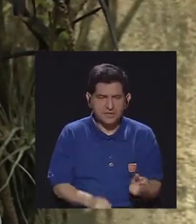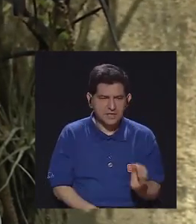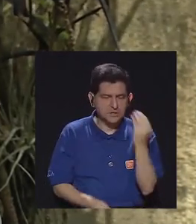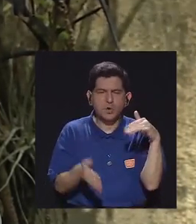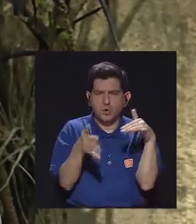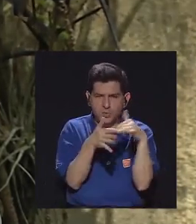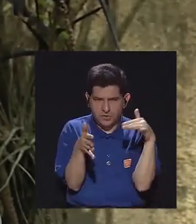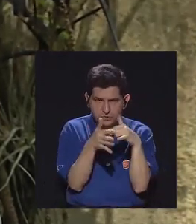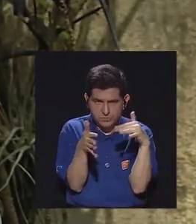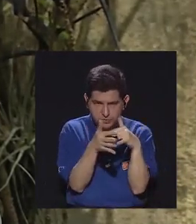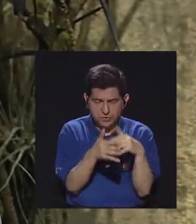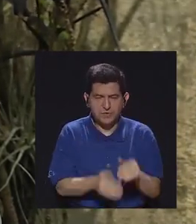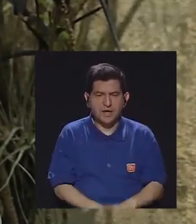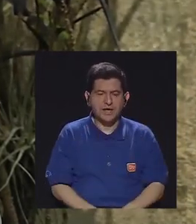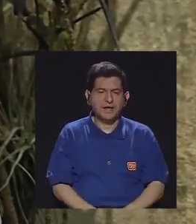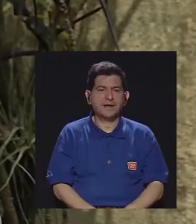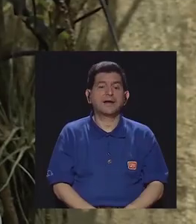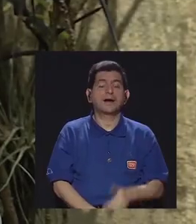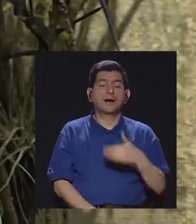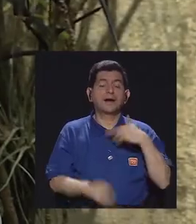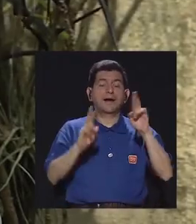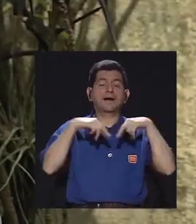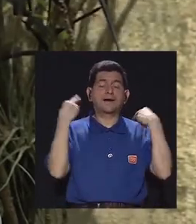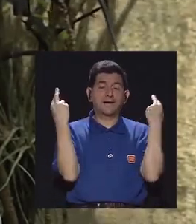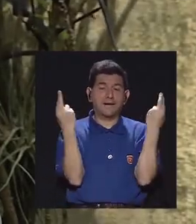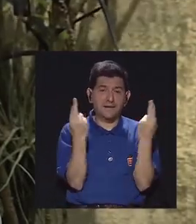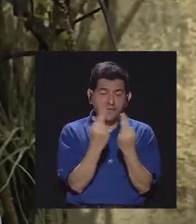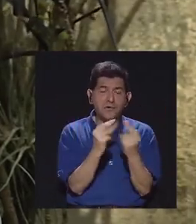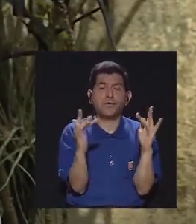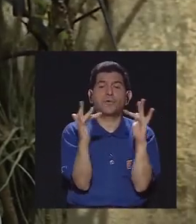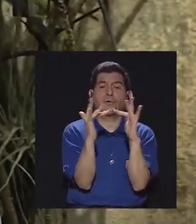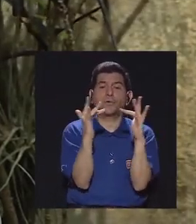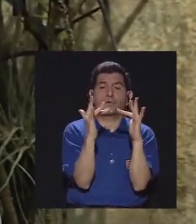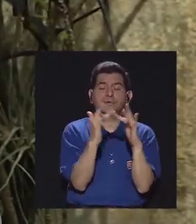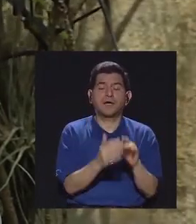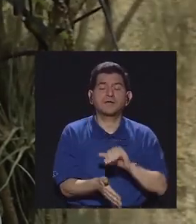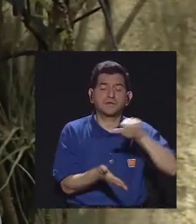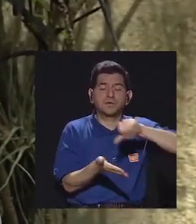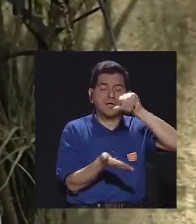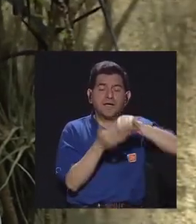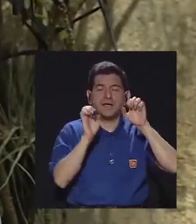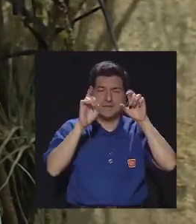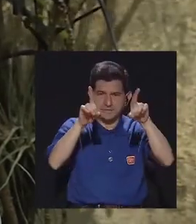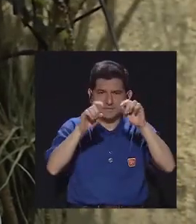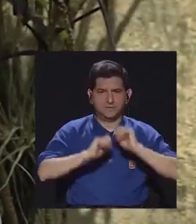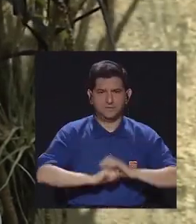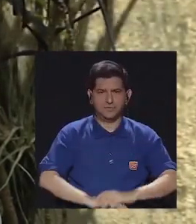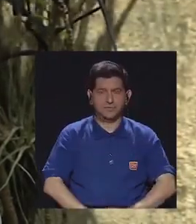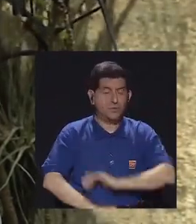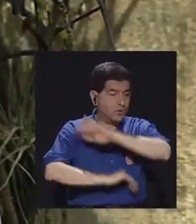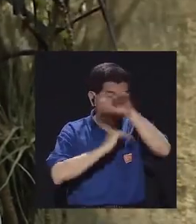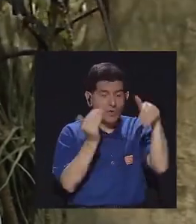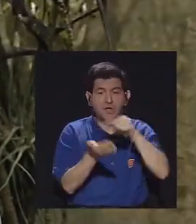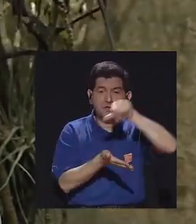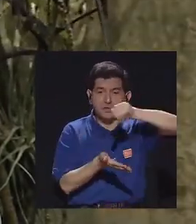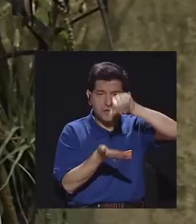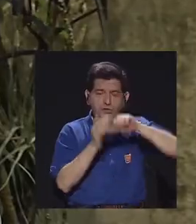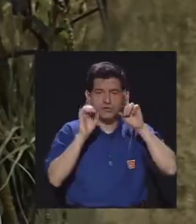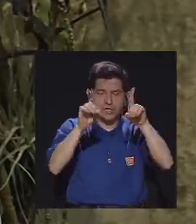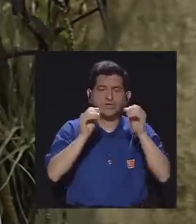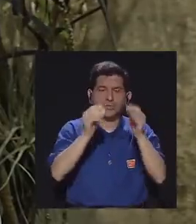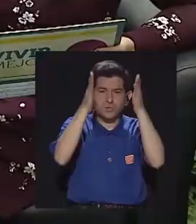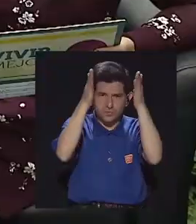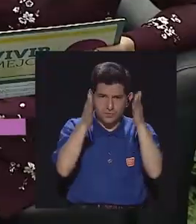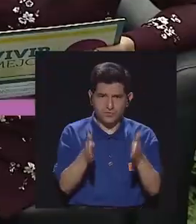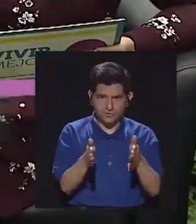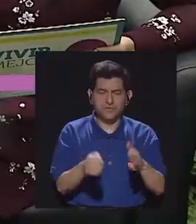está estudiando, traten de tener una reunión o un acercamiento con el centro educativo. En todos los centros educativos hay